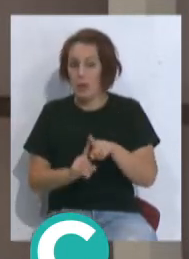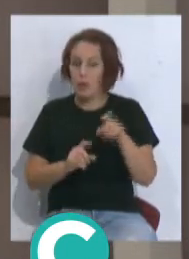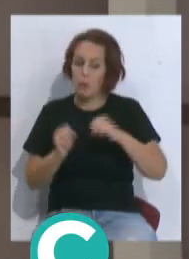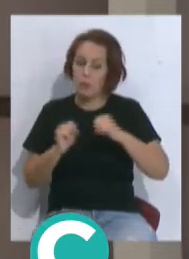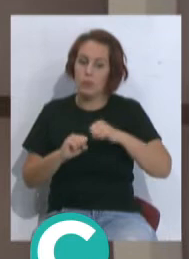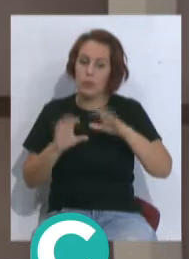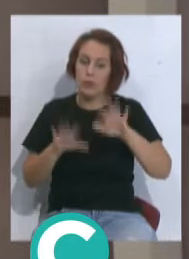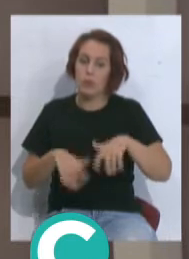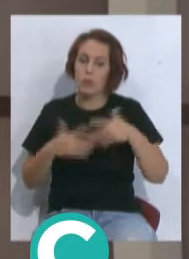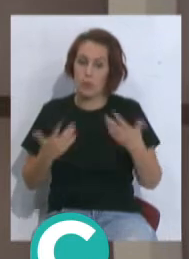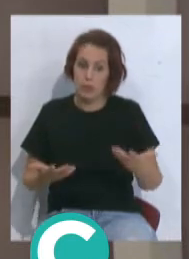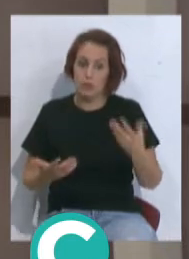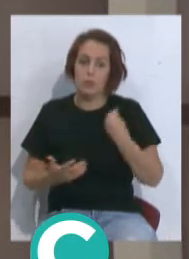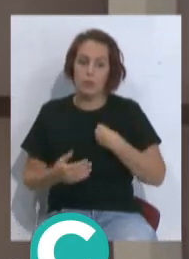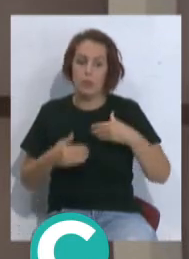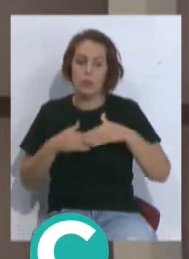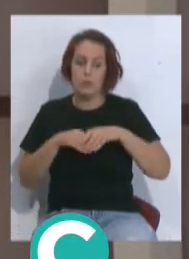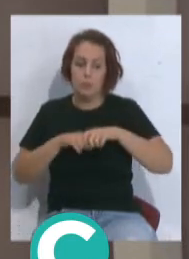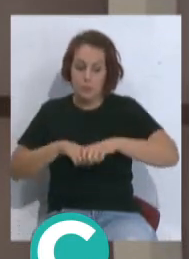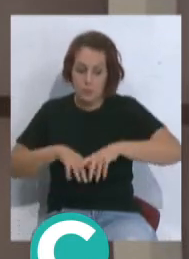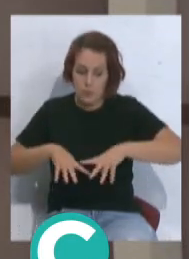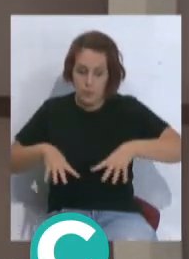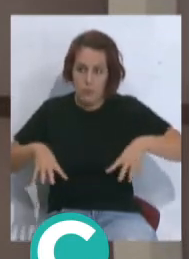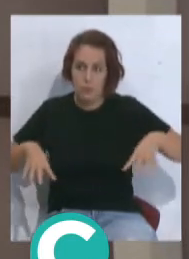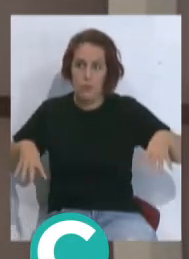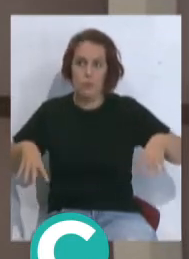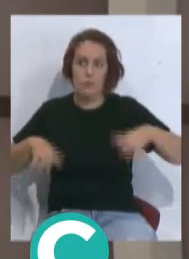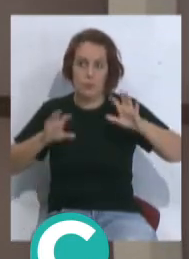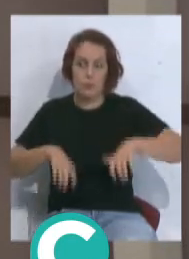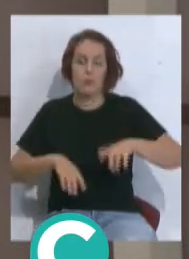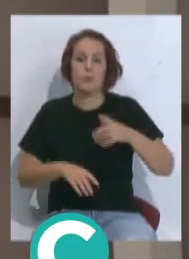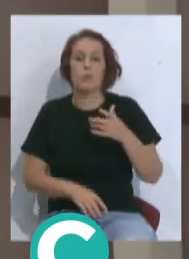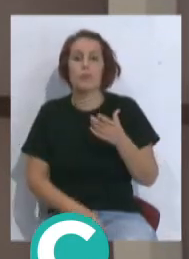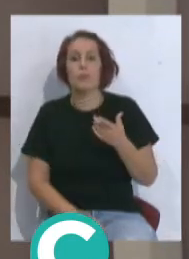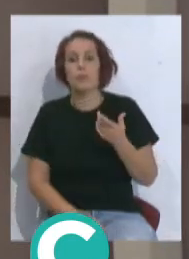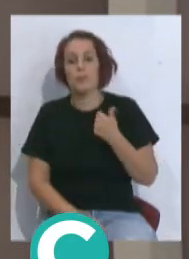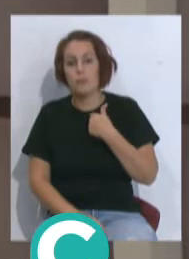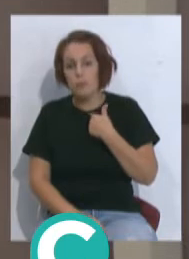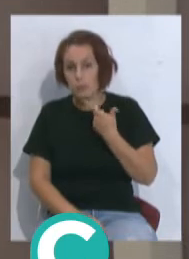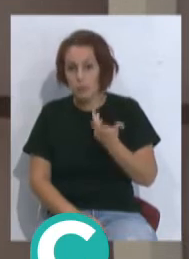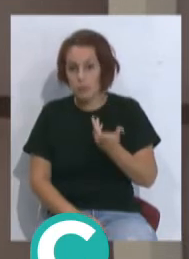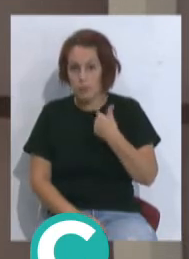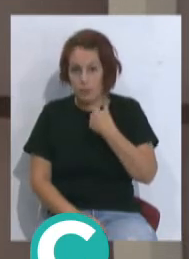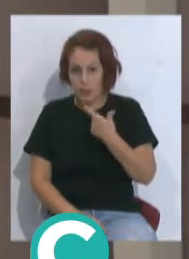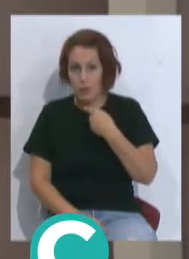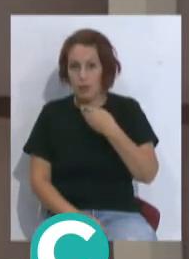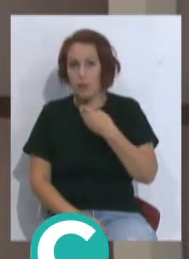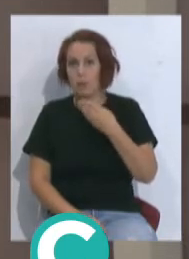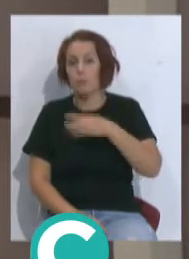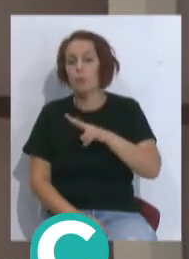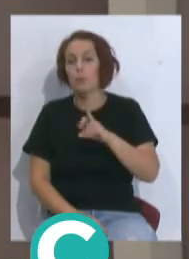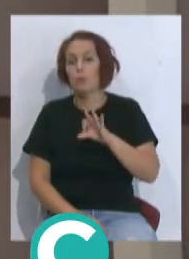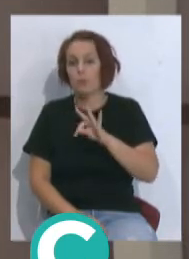Cádiz, que sea estreno en Cádiz. Yo ahí, el que decía usted lo en el paso